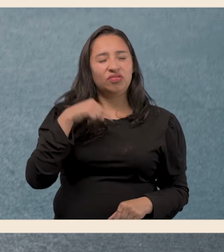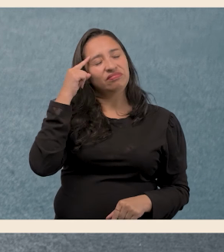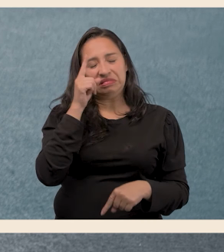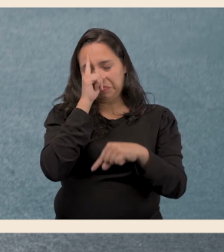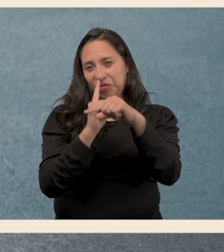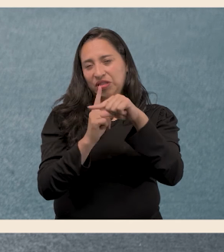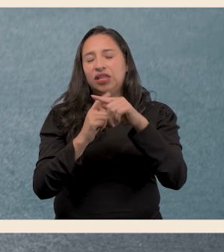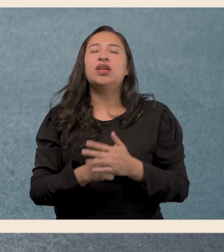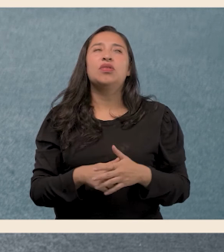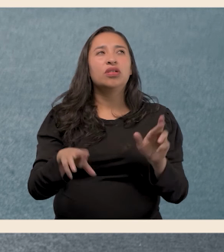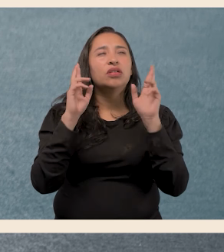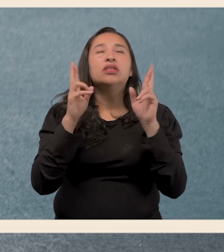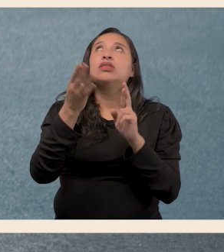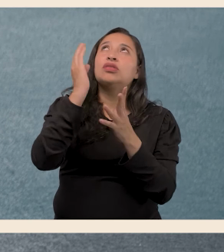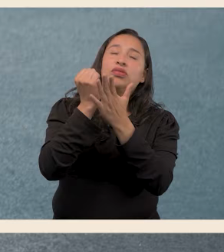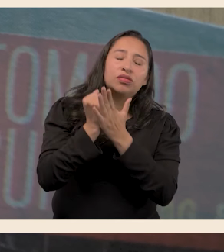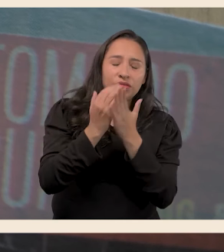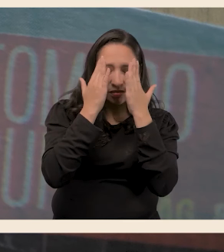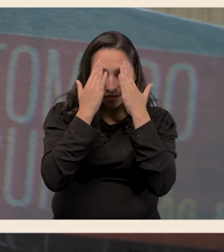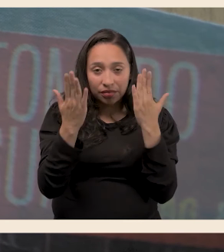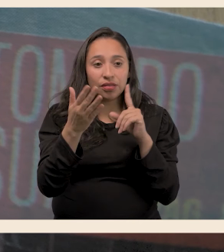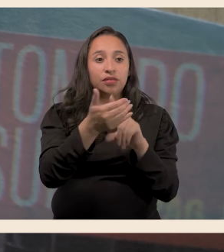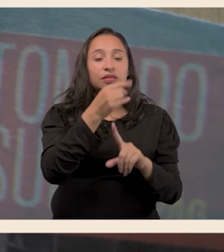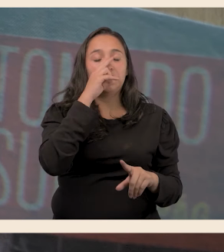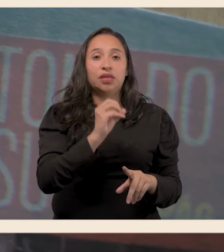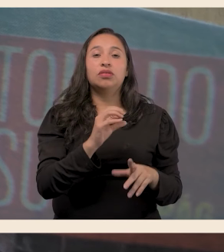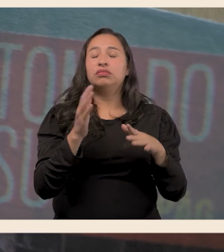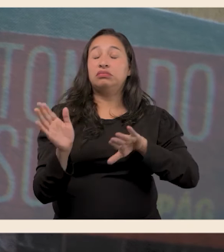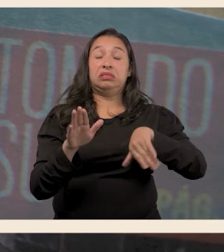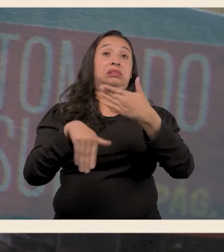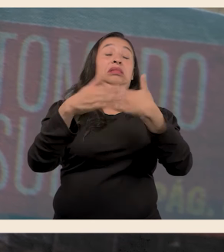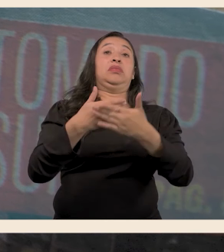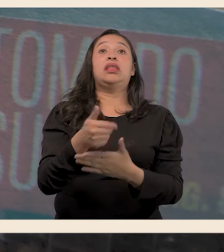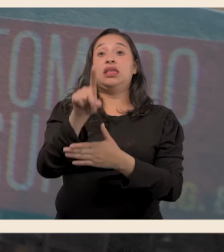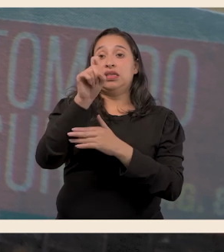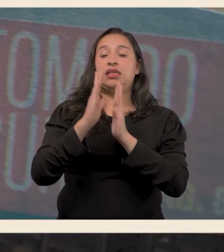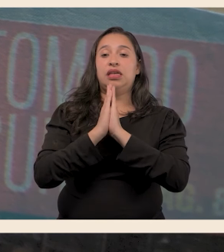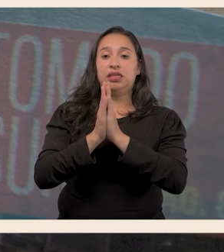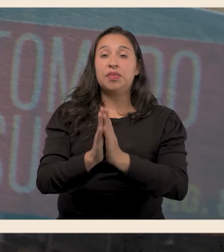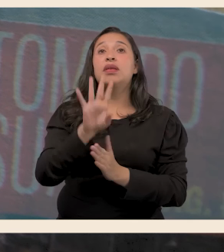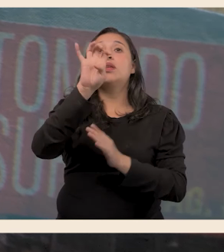fin, nada. El 16 de diciembre me llamaron a las 9 de la mañana